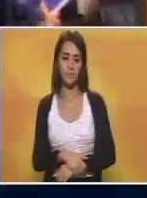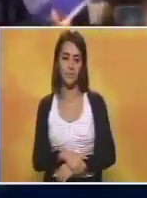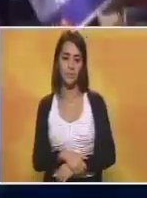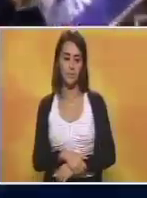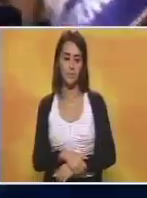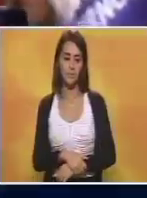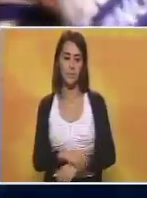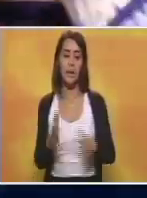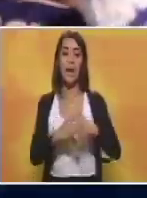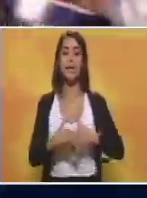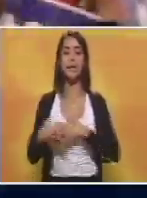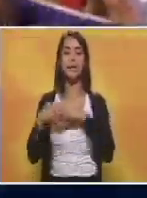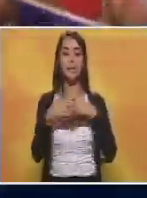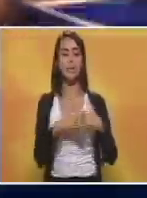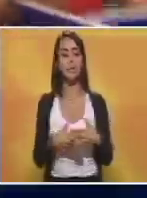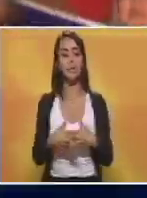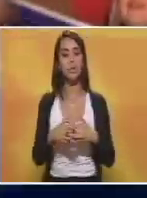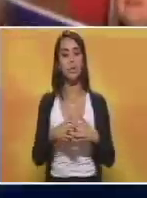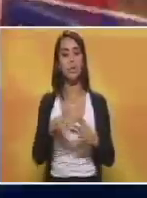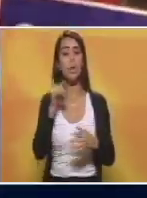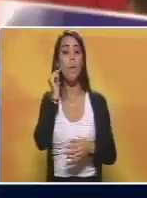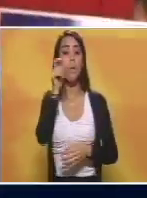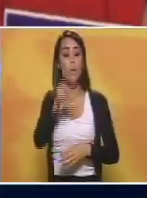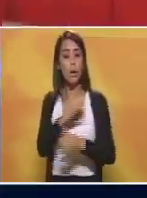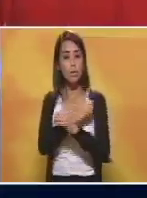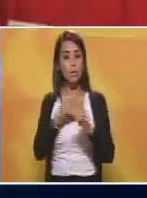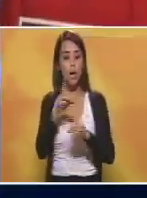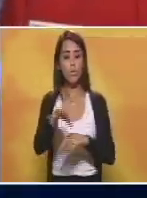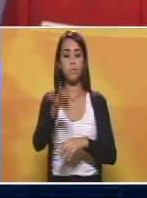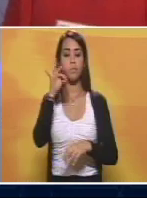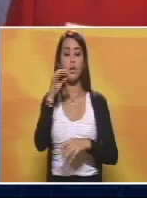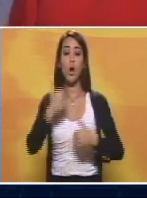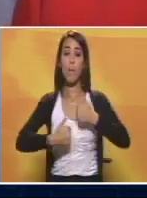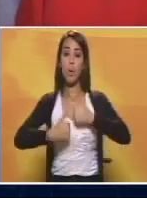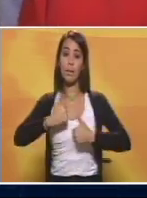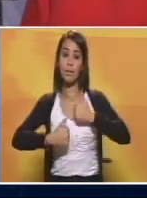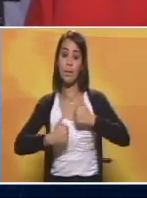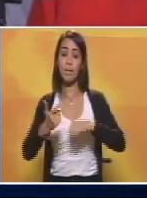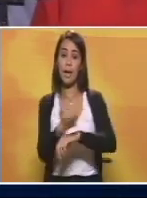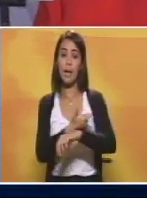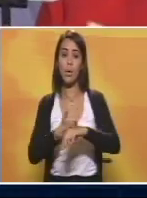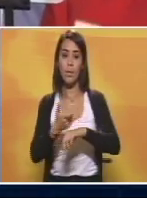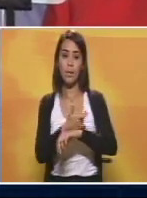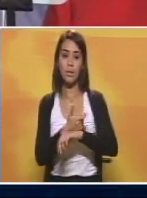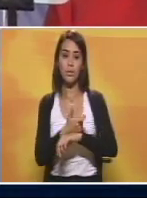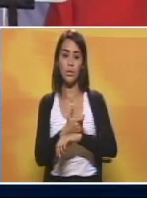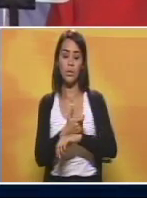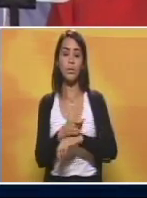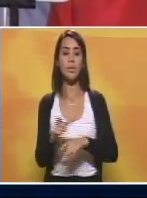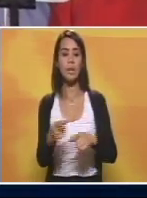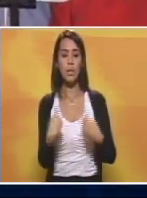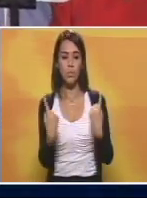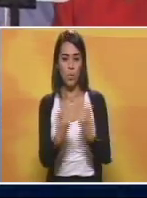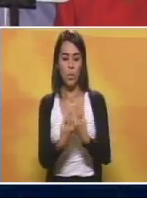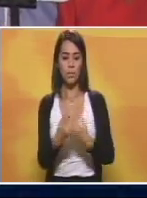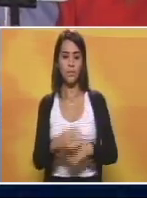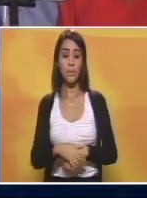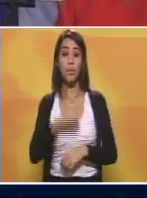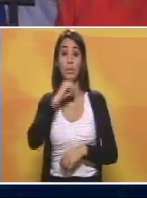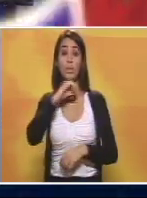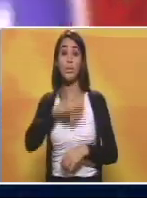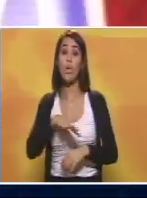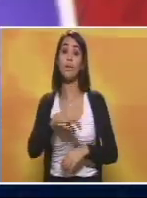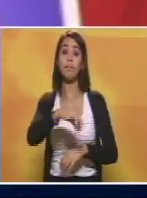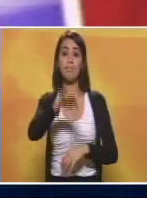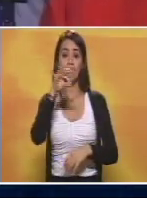en estados unidos la demócrata está y se habrán fue electa como candidata a la gobernación del estado de georgia en una histórica elección